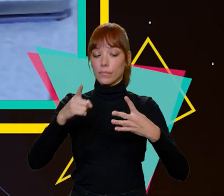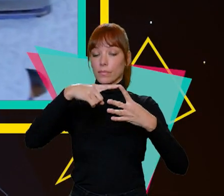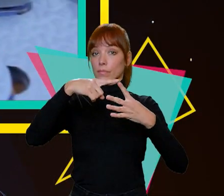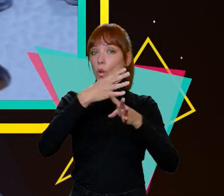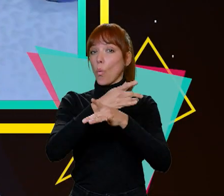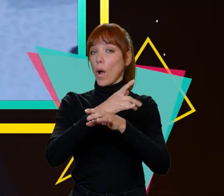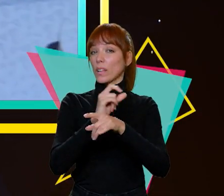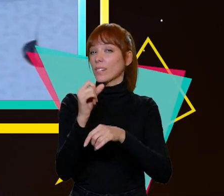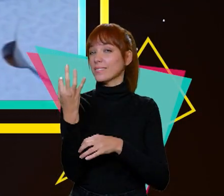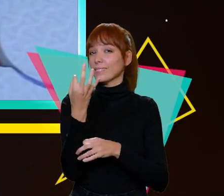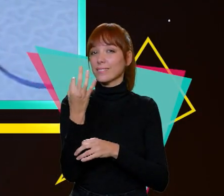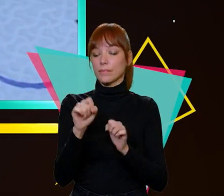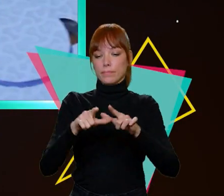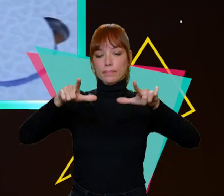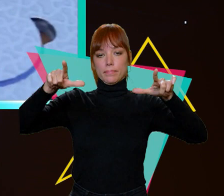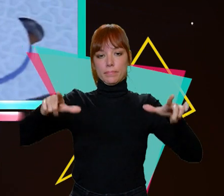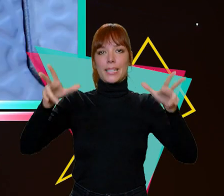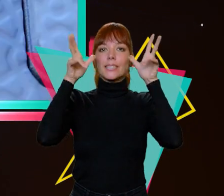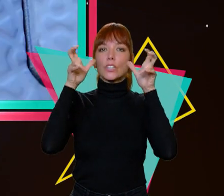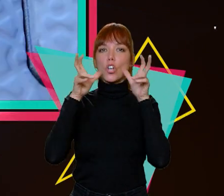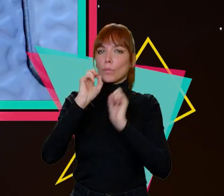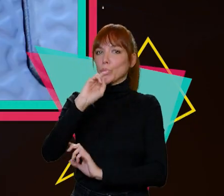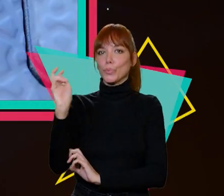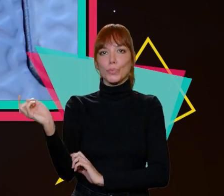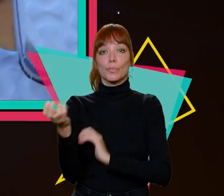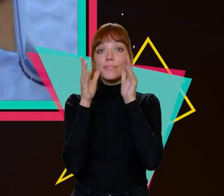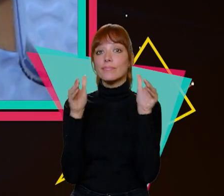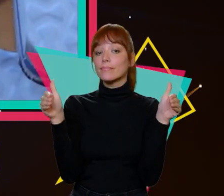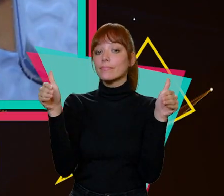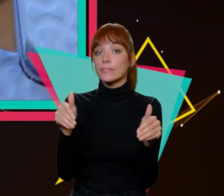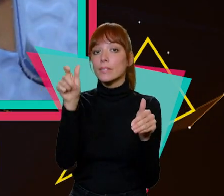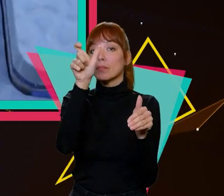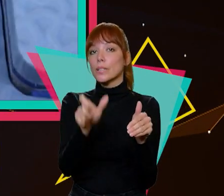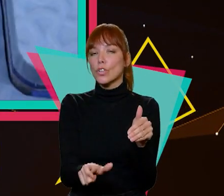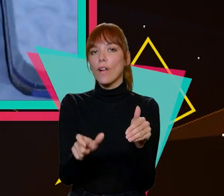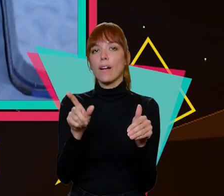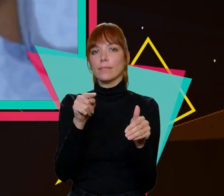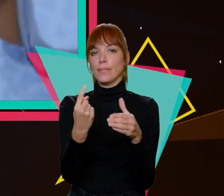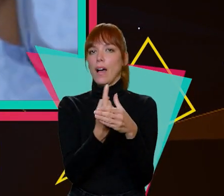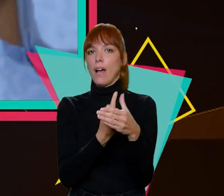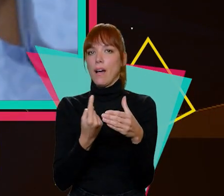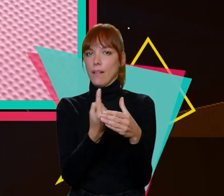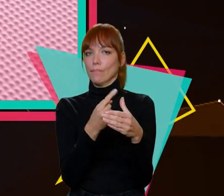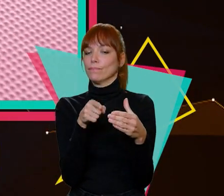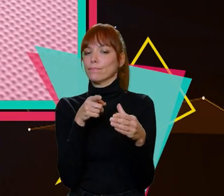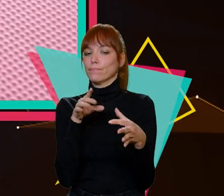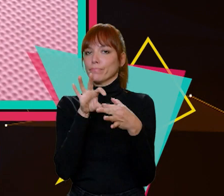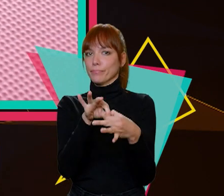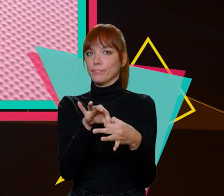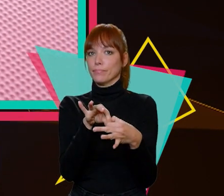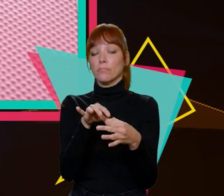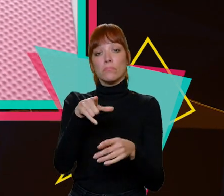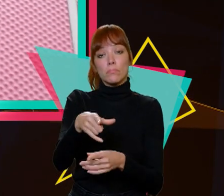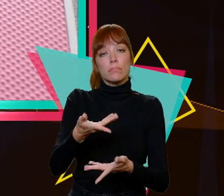El primer juguete que os traigo consiste en un tablero multisensorial destinado a personas con trastorno del espectro autista. Con este